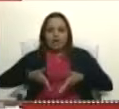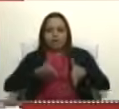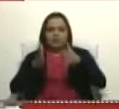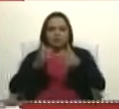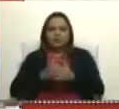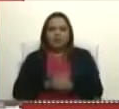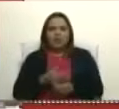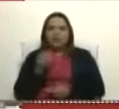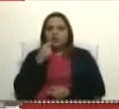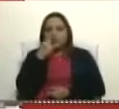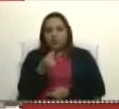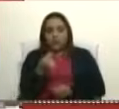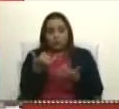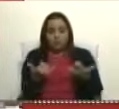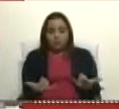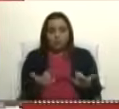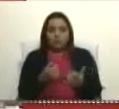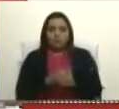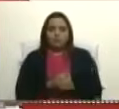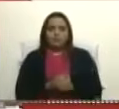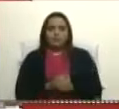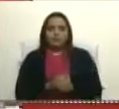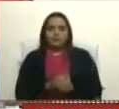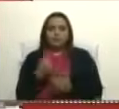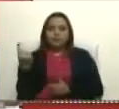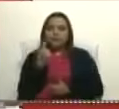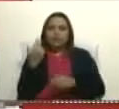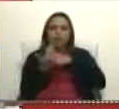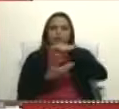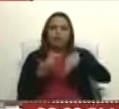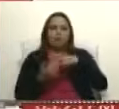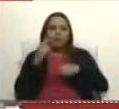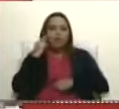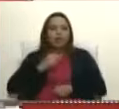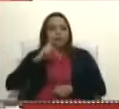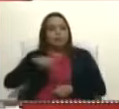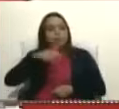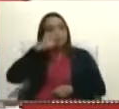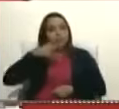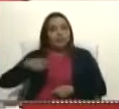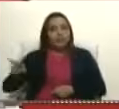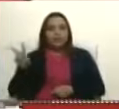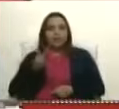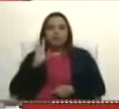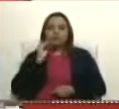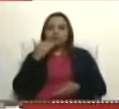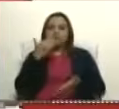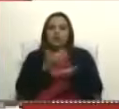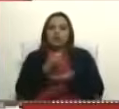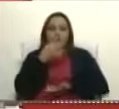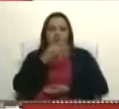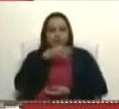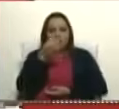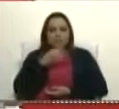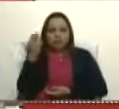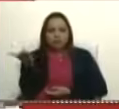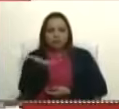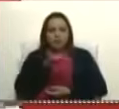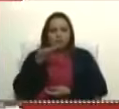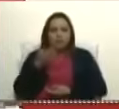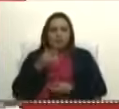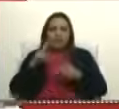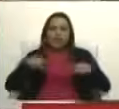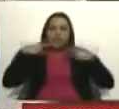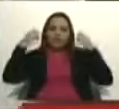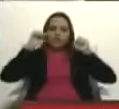hablo en este caso solo de la Revolución Bolivariana, sino del pueblo de Venezuela. Muchísimas gracias, buenas tardes a ustedes. Y que viva